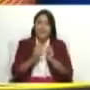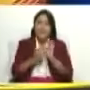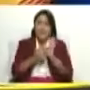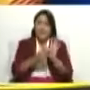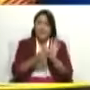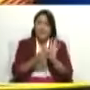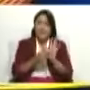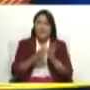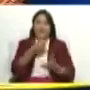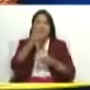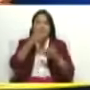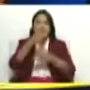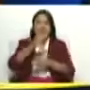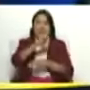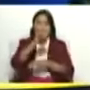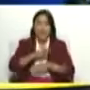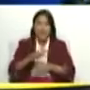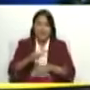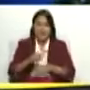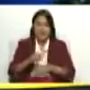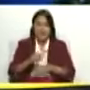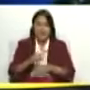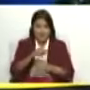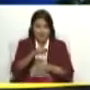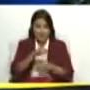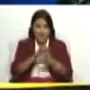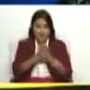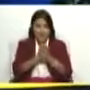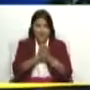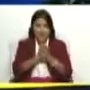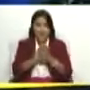animador bien gaar